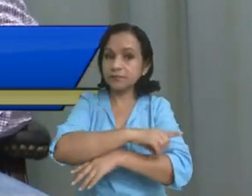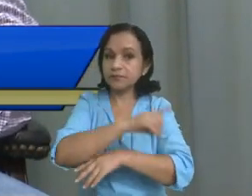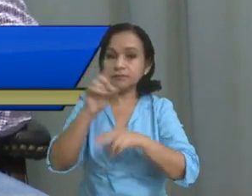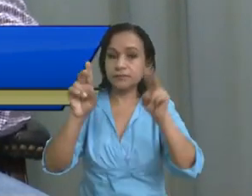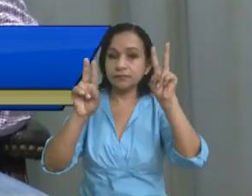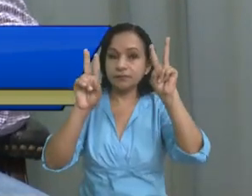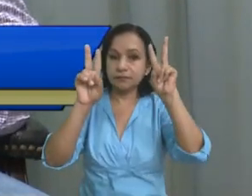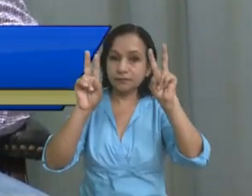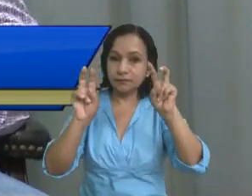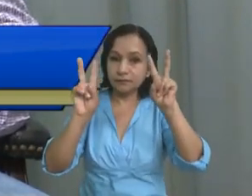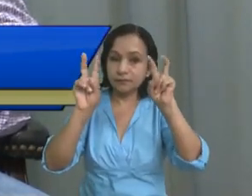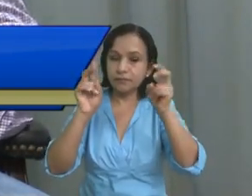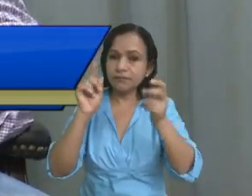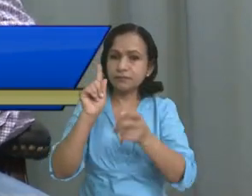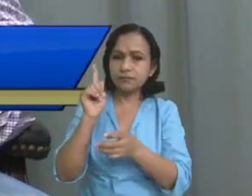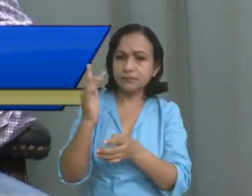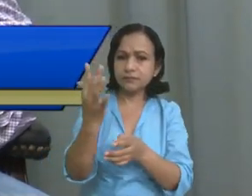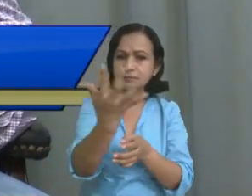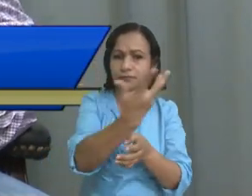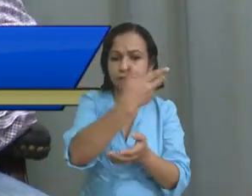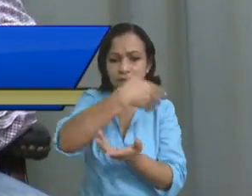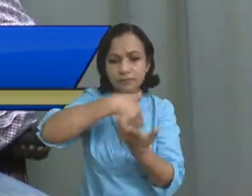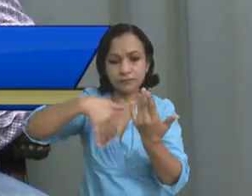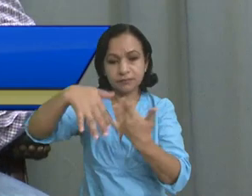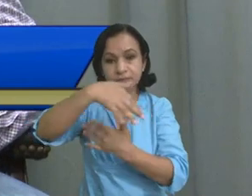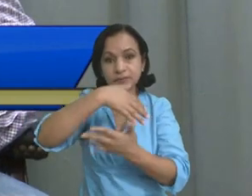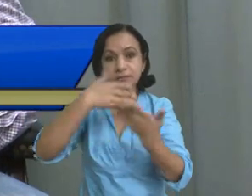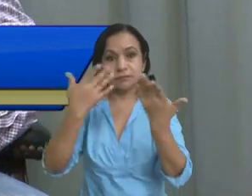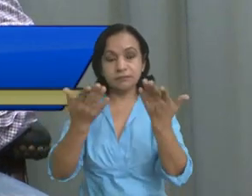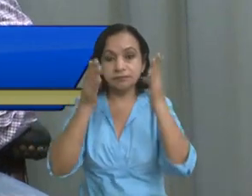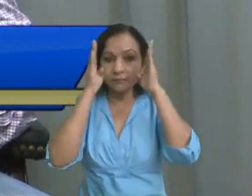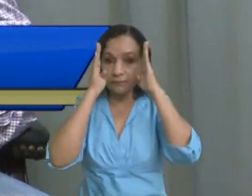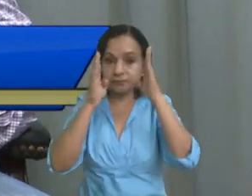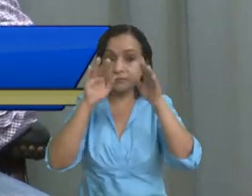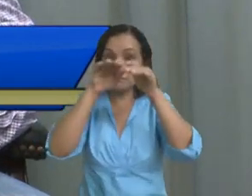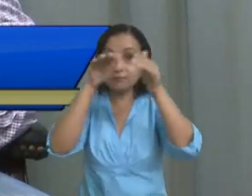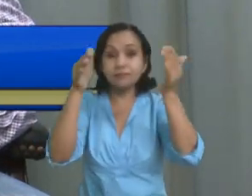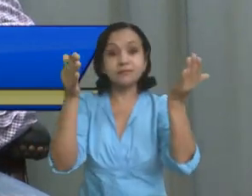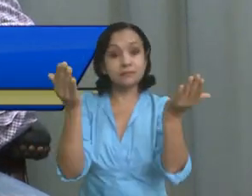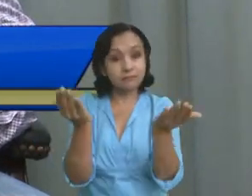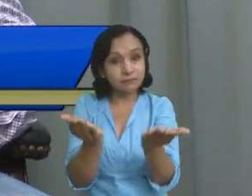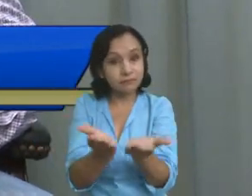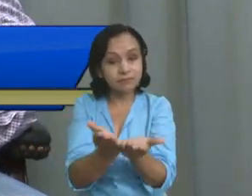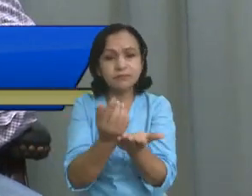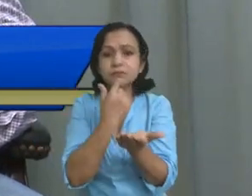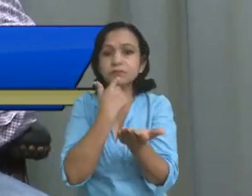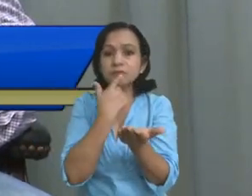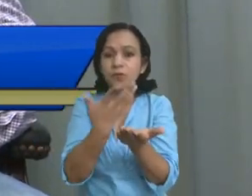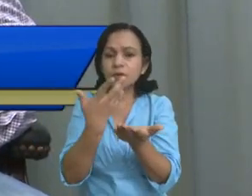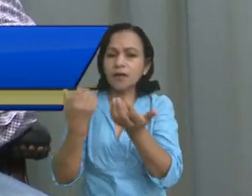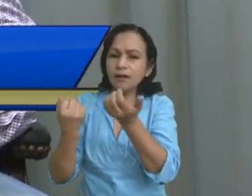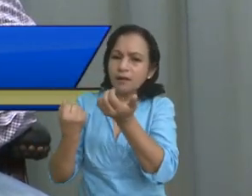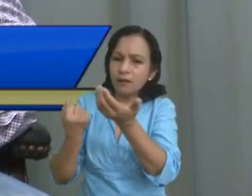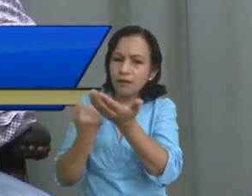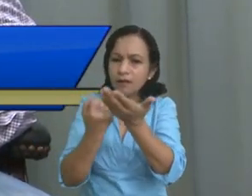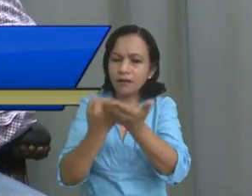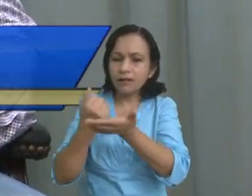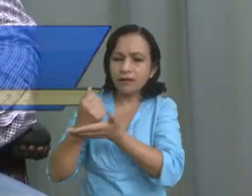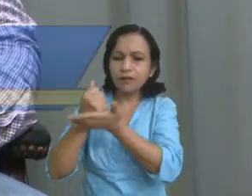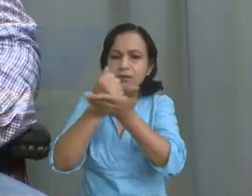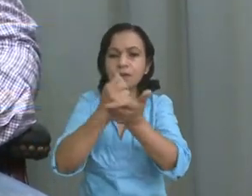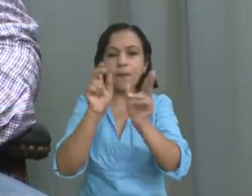nos involucra y que también ha captado la atención del mundo entero, precisamente la solidaridad del pueblo